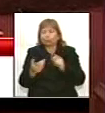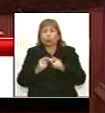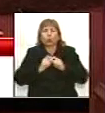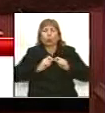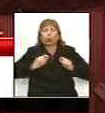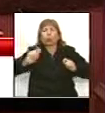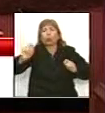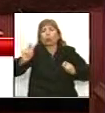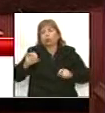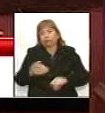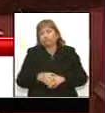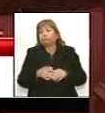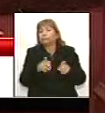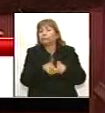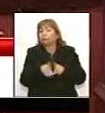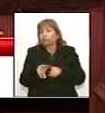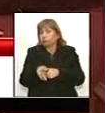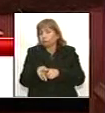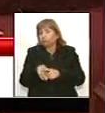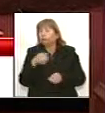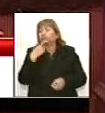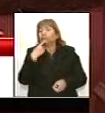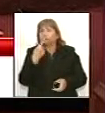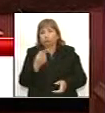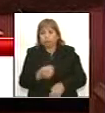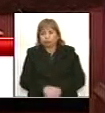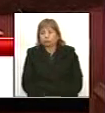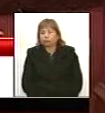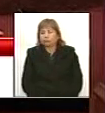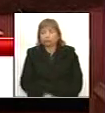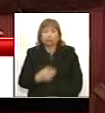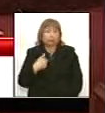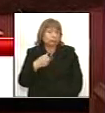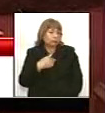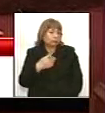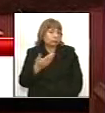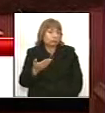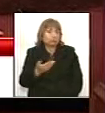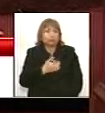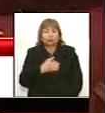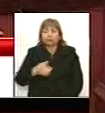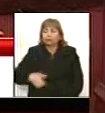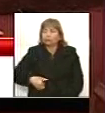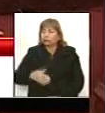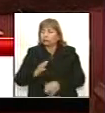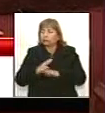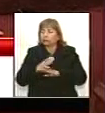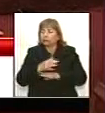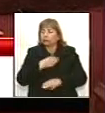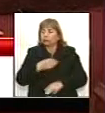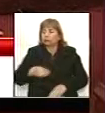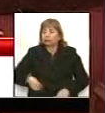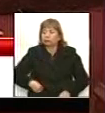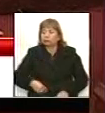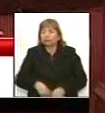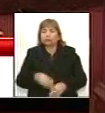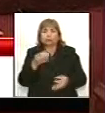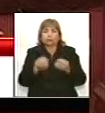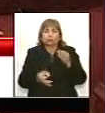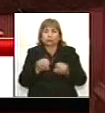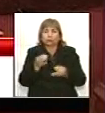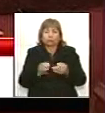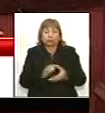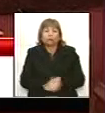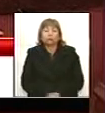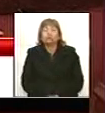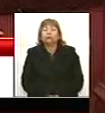alejado. También decirle a nuestro presidente, por su intermedio, al ministro de Justicia,